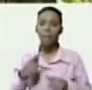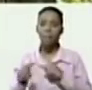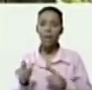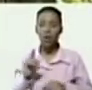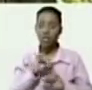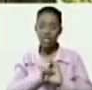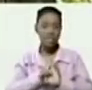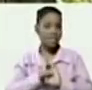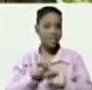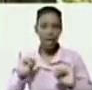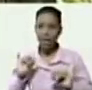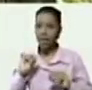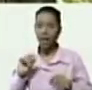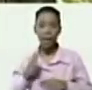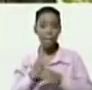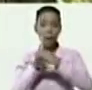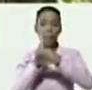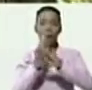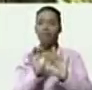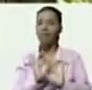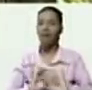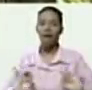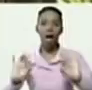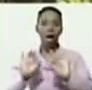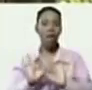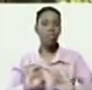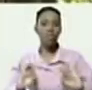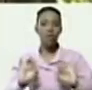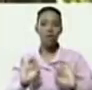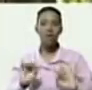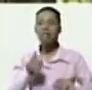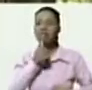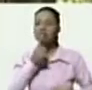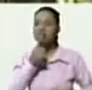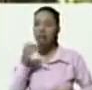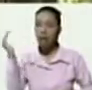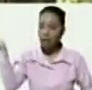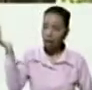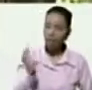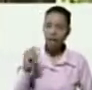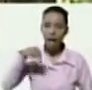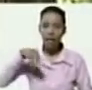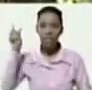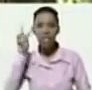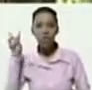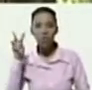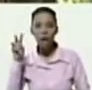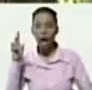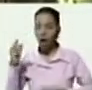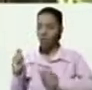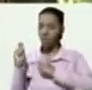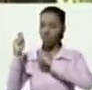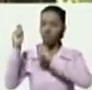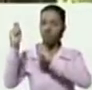nadie, no hay forma que la pare nadie. Quienes quieran venir aquí en Venezuela